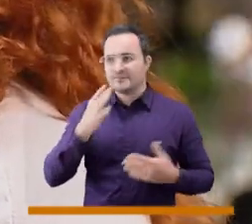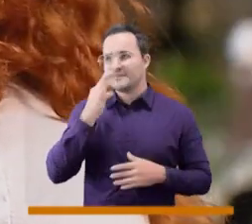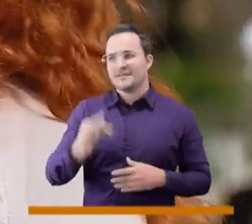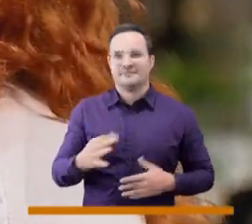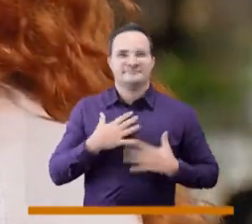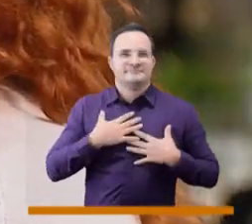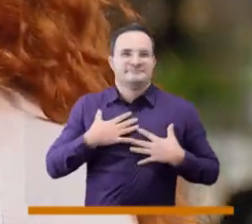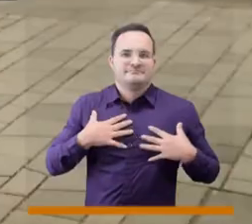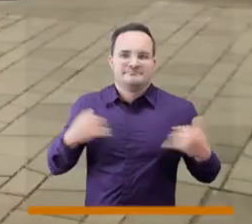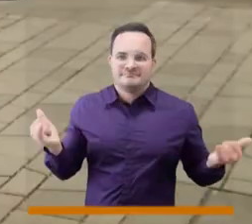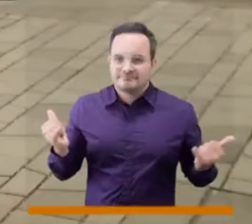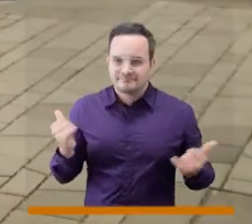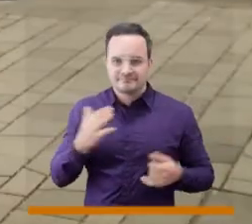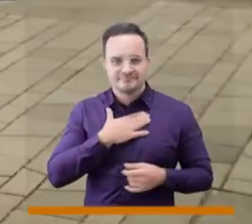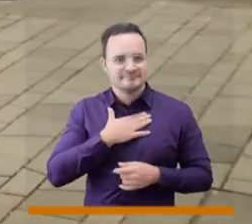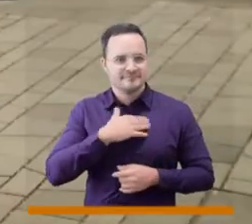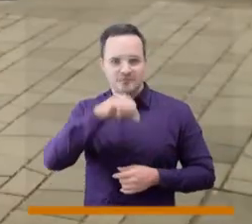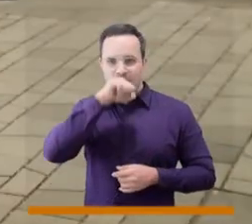enamorada de este lugar.